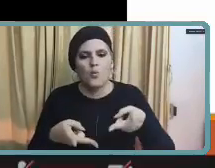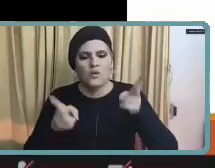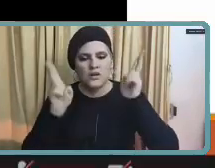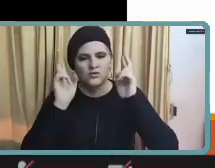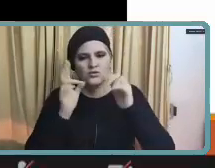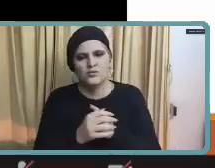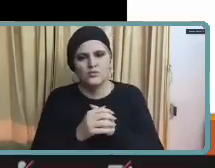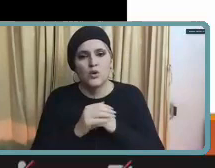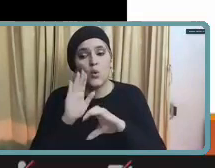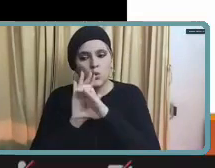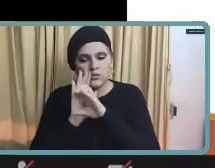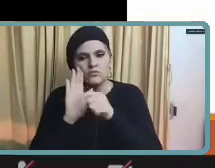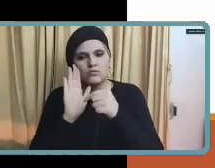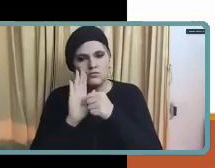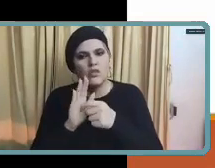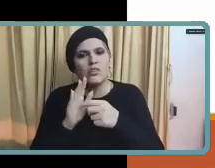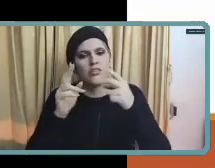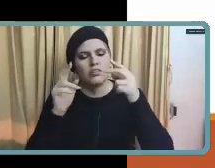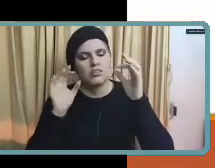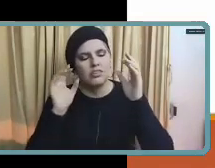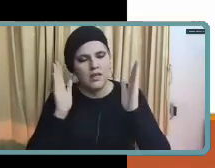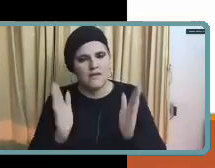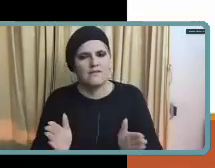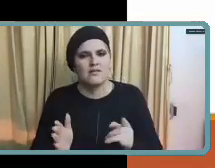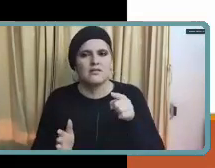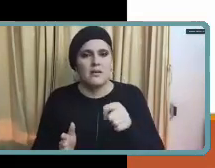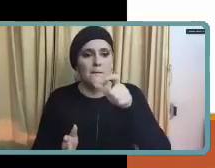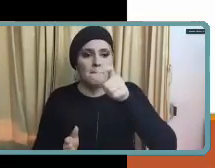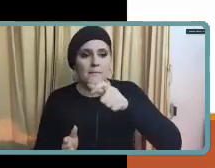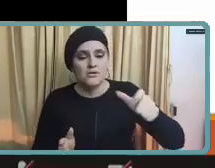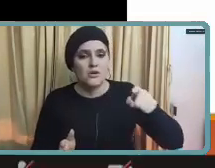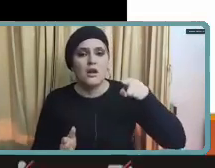haber representantes del mundo autista.